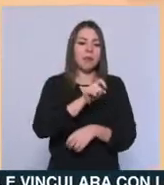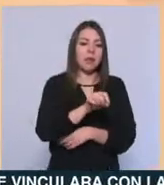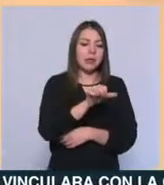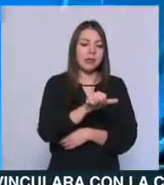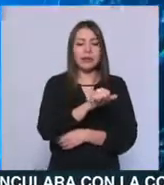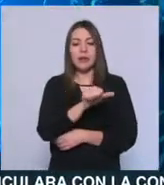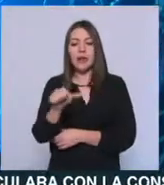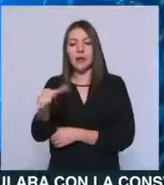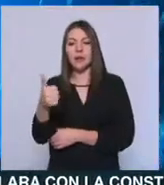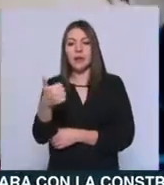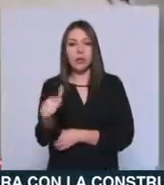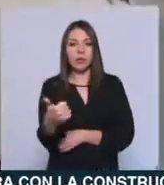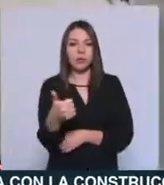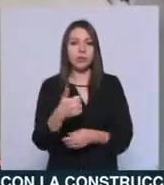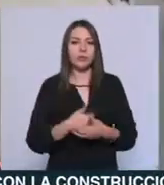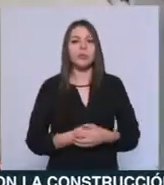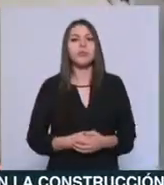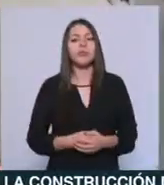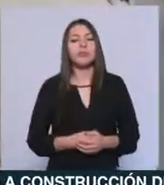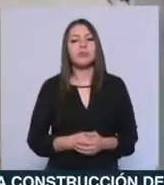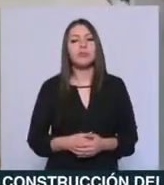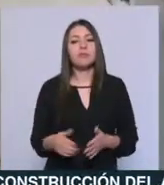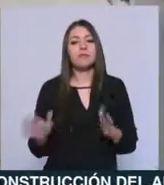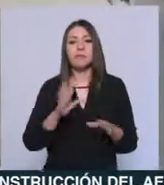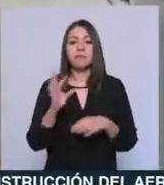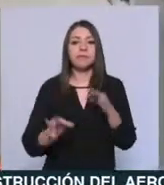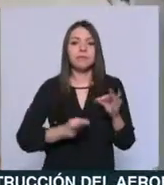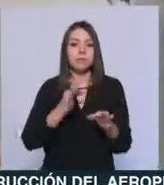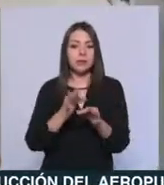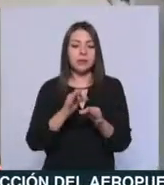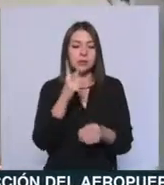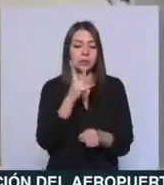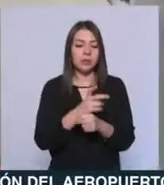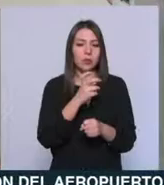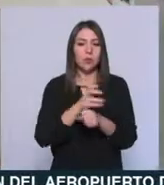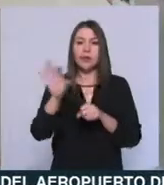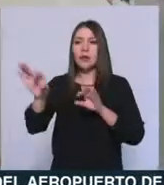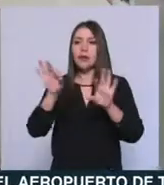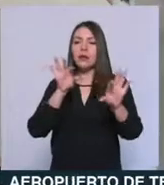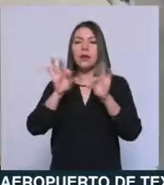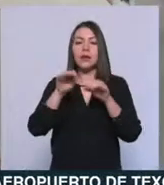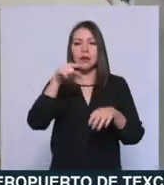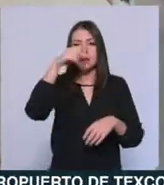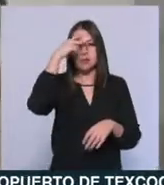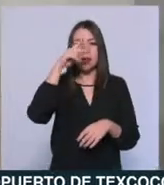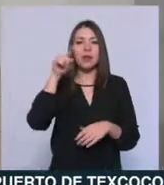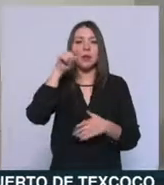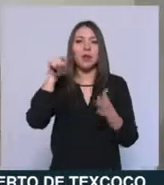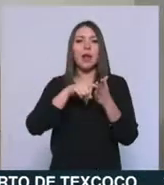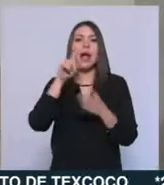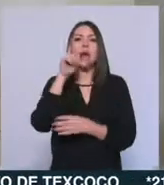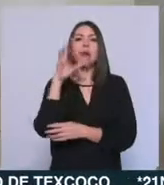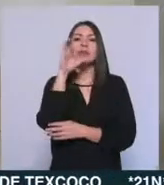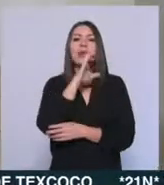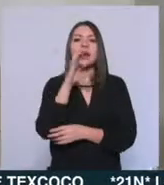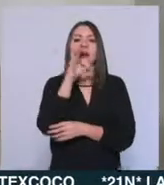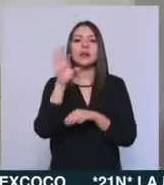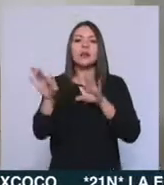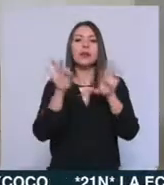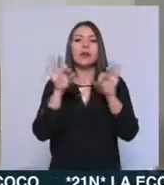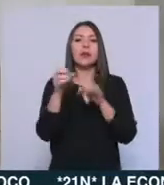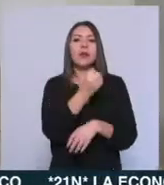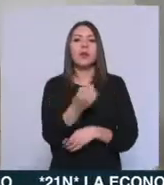11 de agosto. Tras concluir el segundo y último selectivo nacional, realizado en Aguascalientes, los 4 seleccionados de los